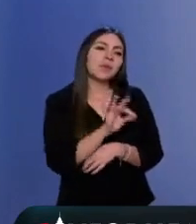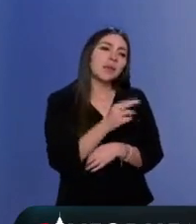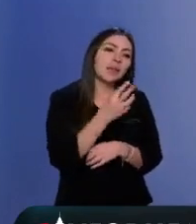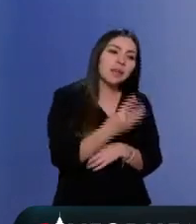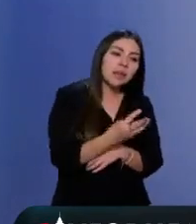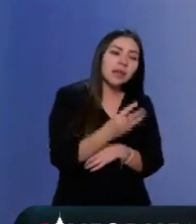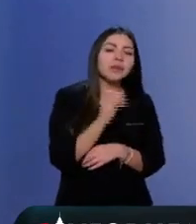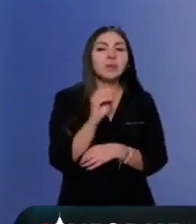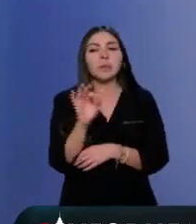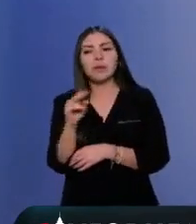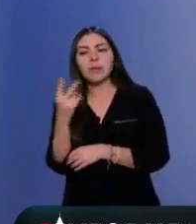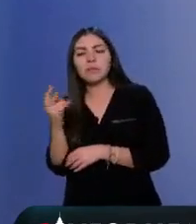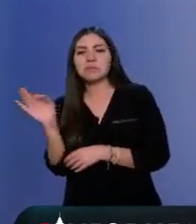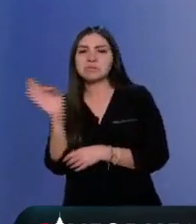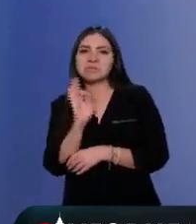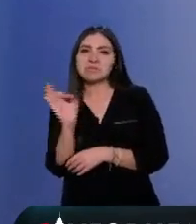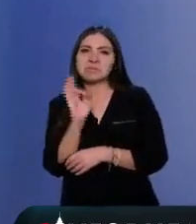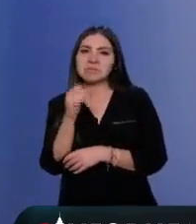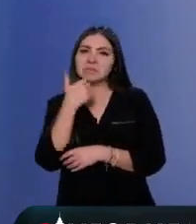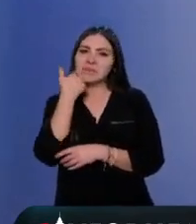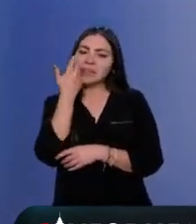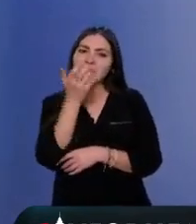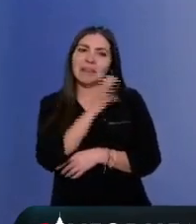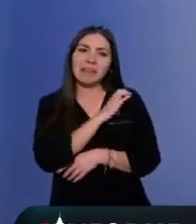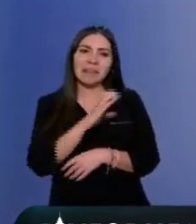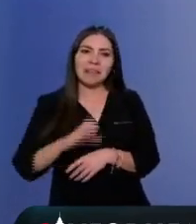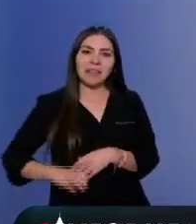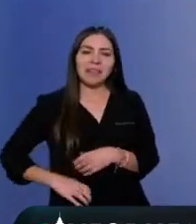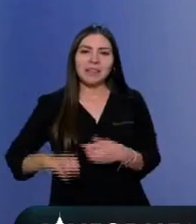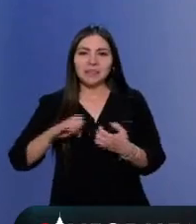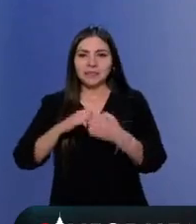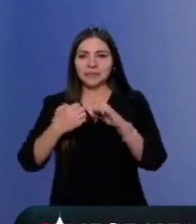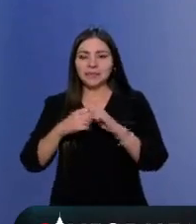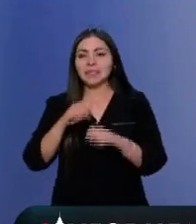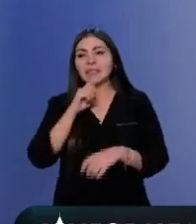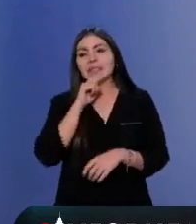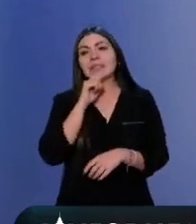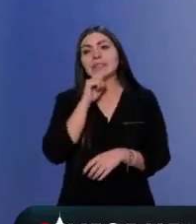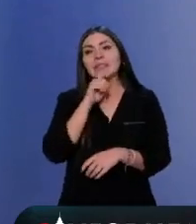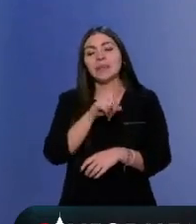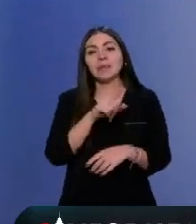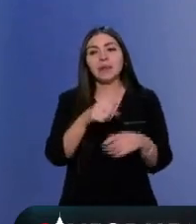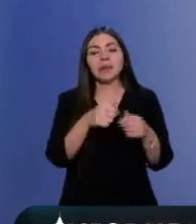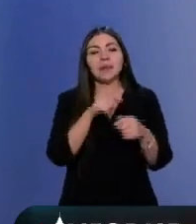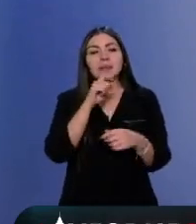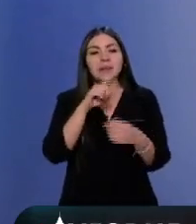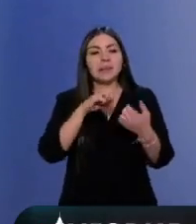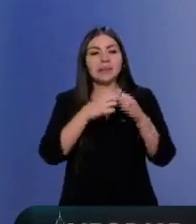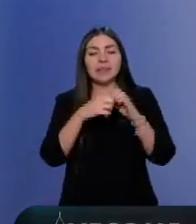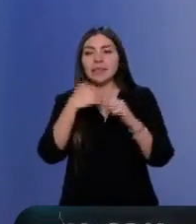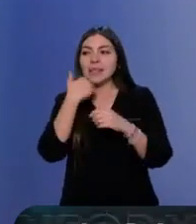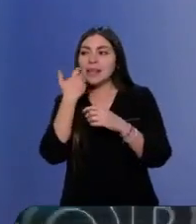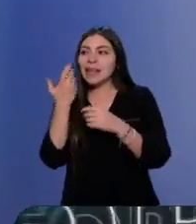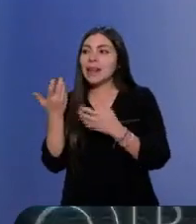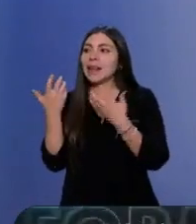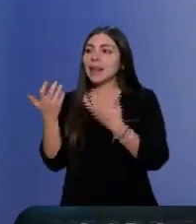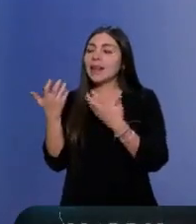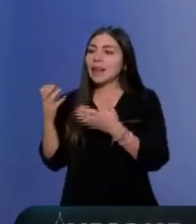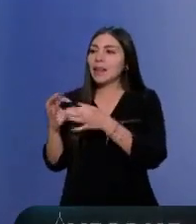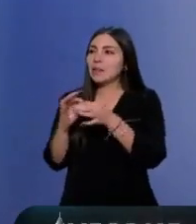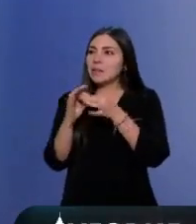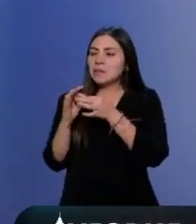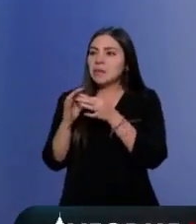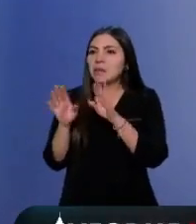posibles candidatos de oposición, al mismo tiempo que está una oposición que quiere buscar la unidad, no se ve muy bien eso cómo,